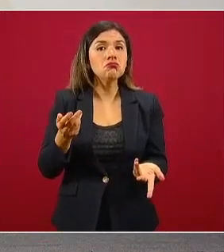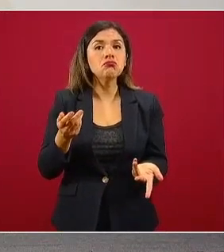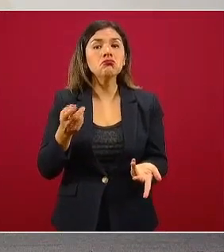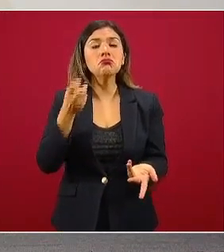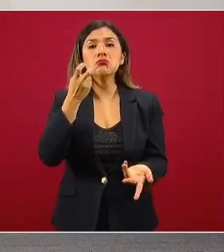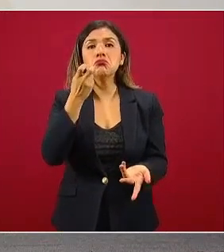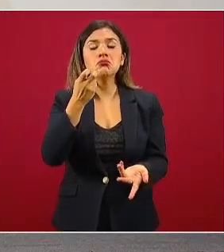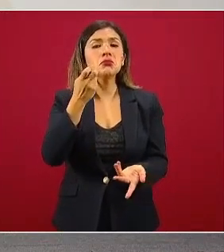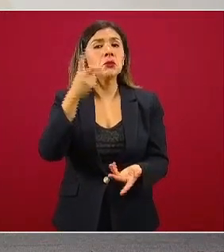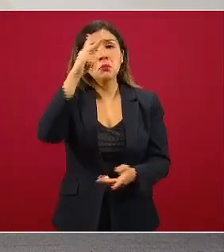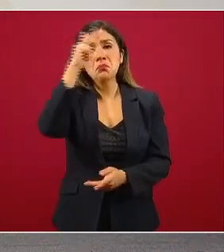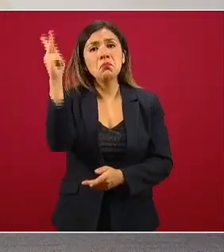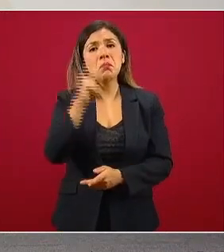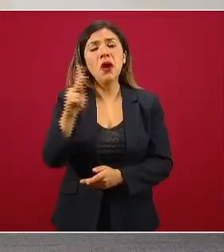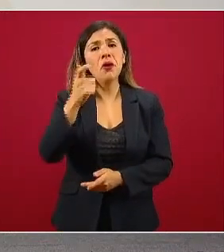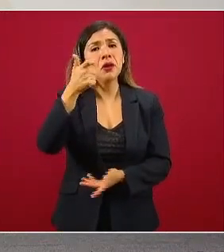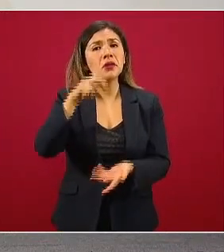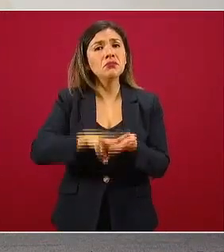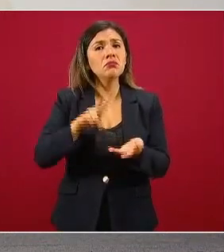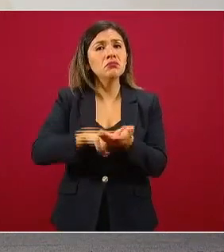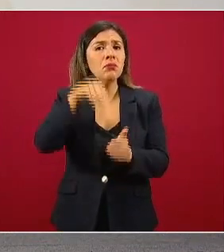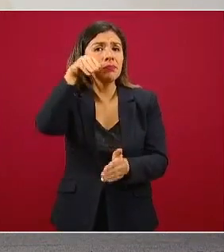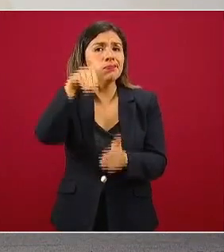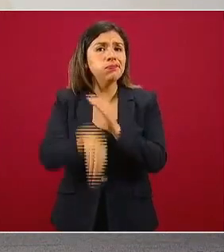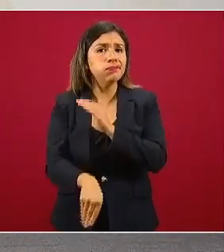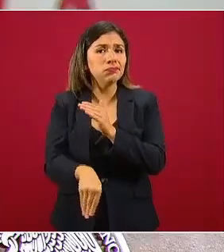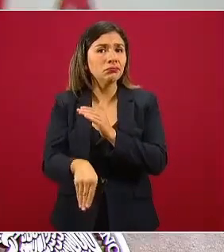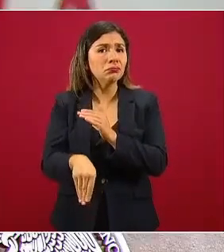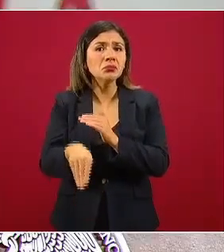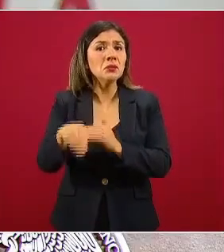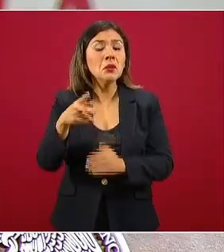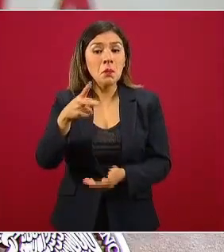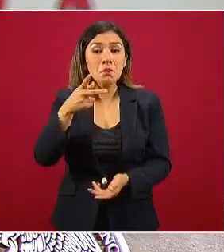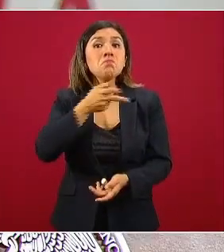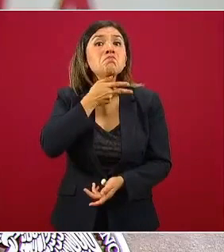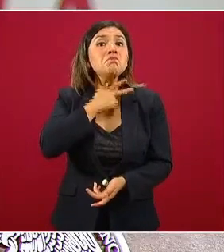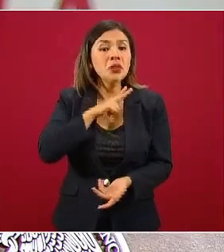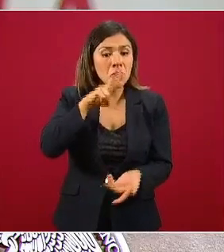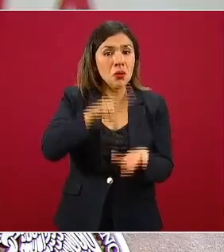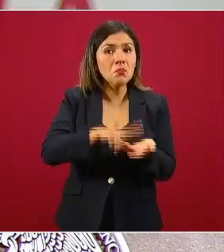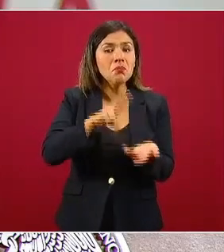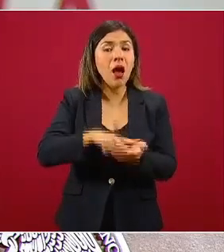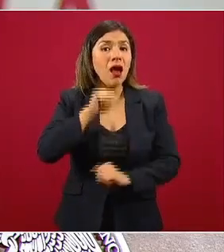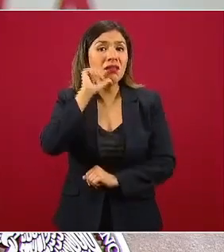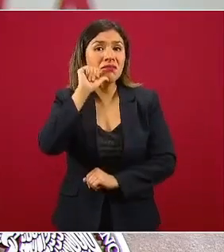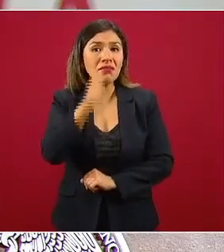se va a caer, no va a valer el petróleo.